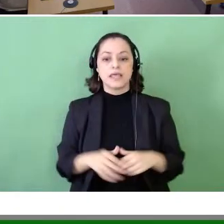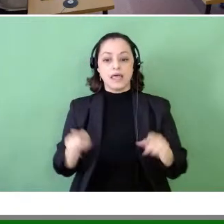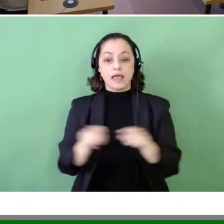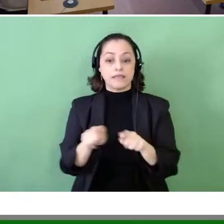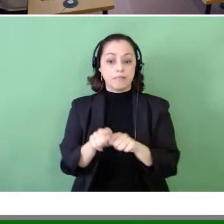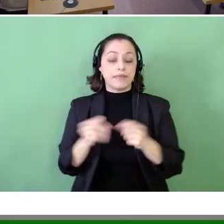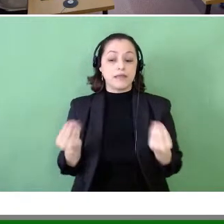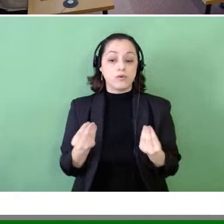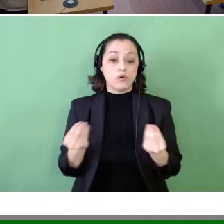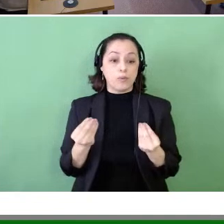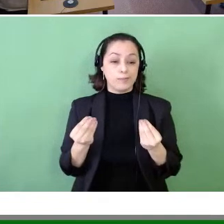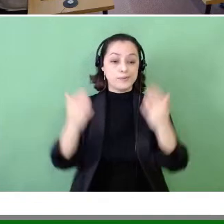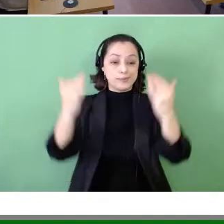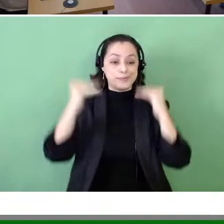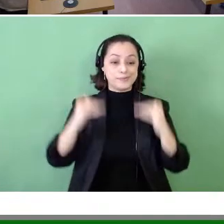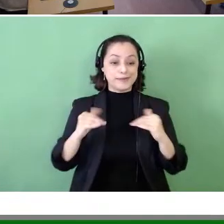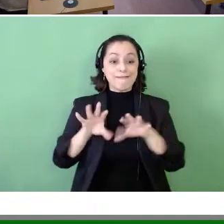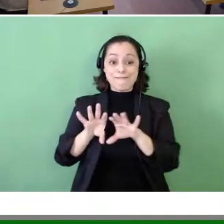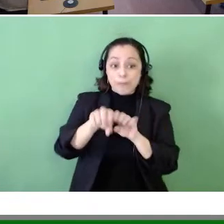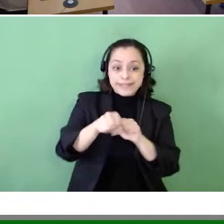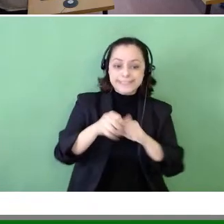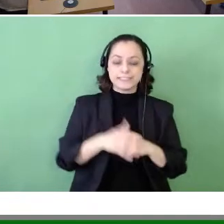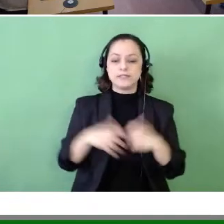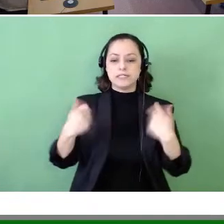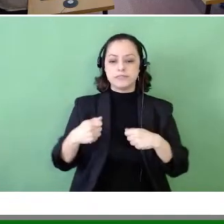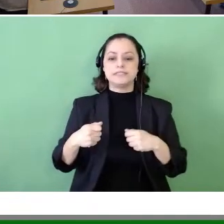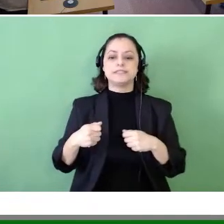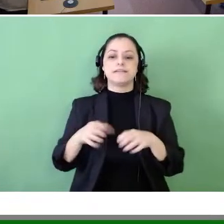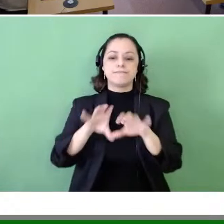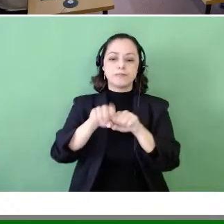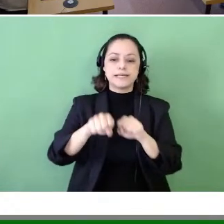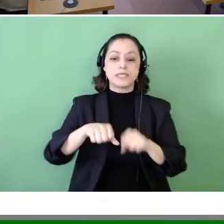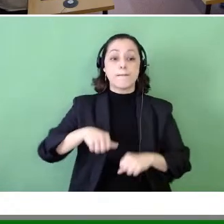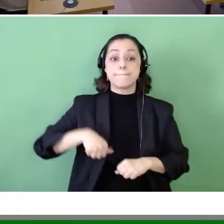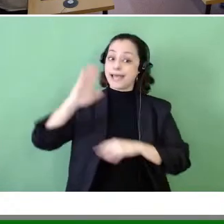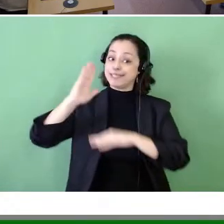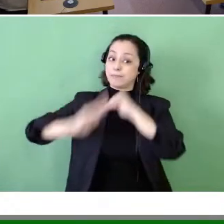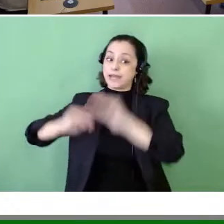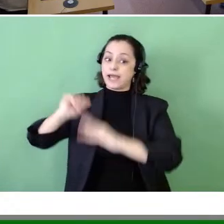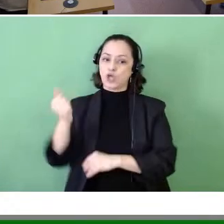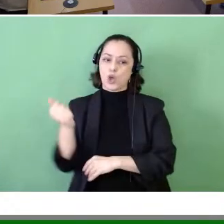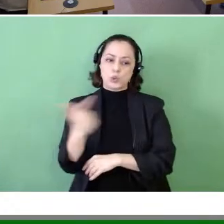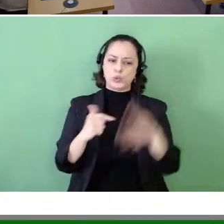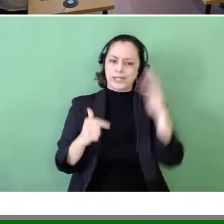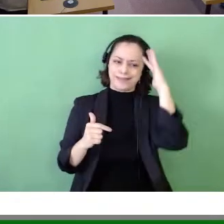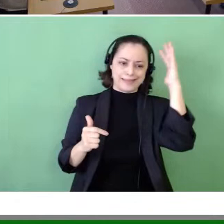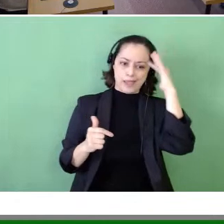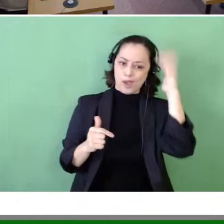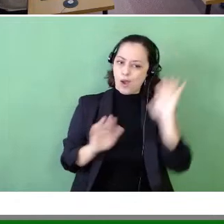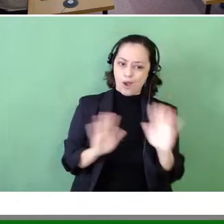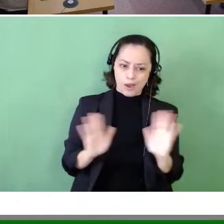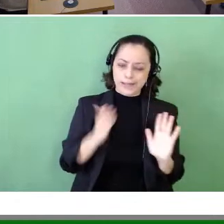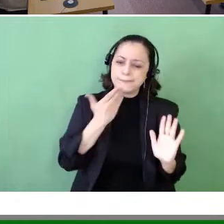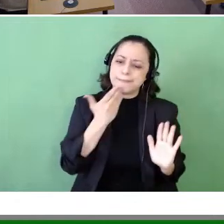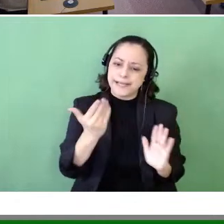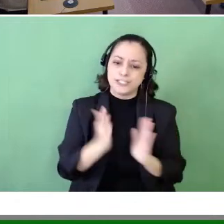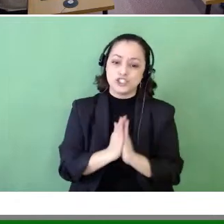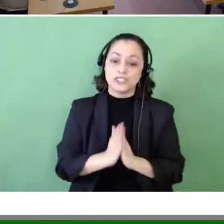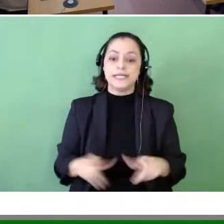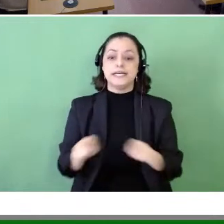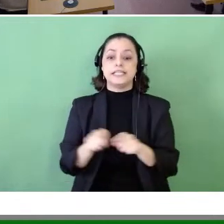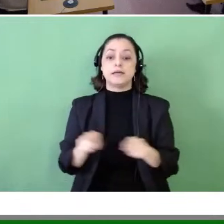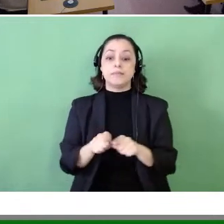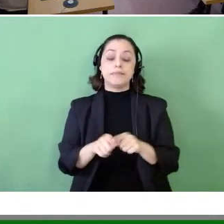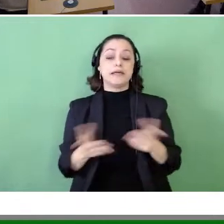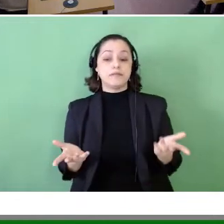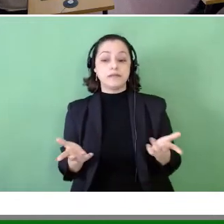formaciones más prácticas y menos teóricas, formaciones que estén además de contenidos